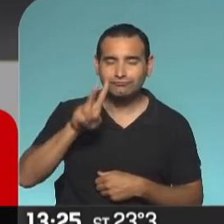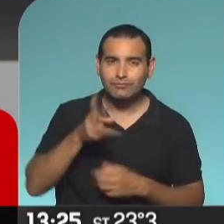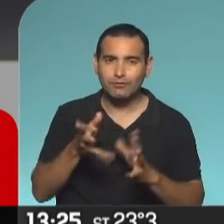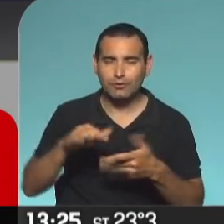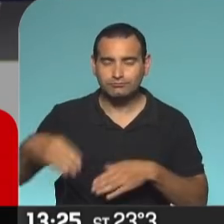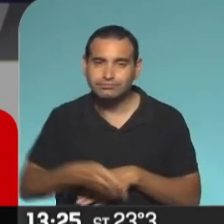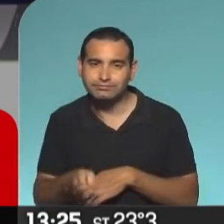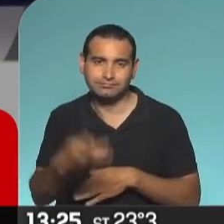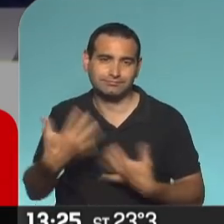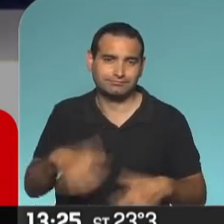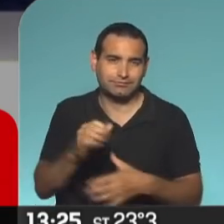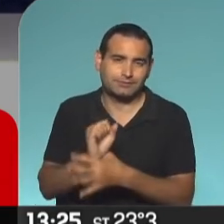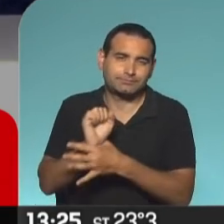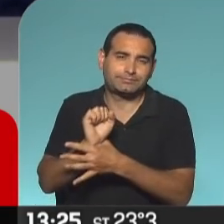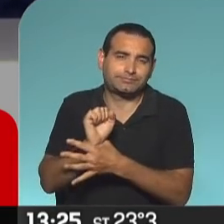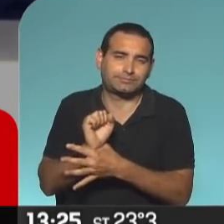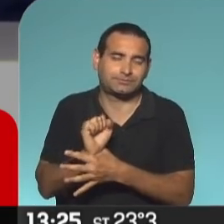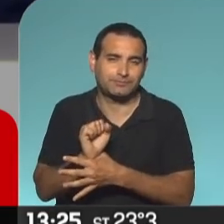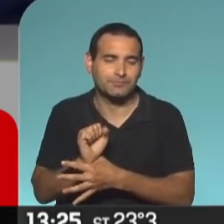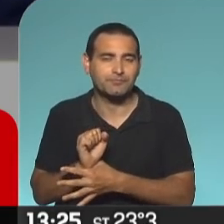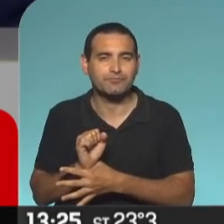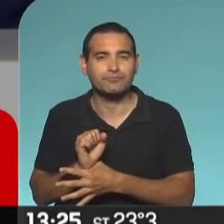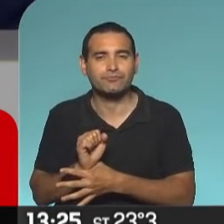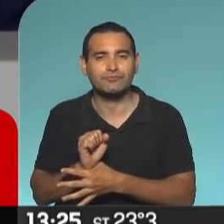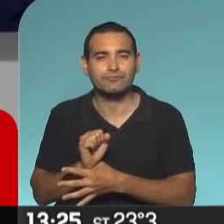gambeta, con su talento, que tuvo un